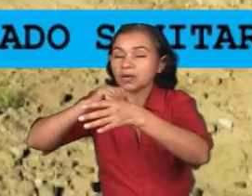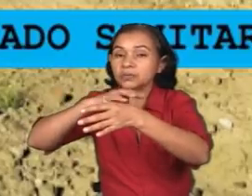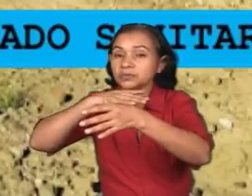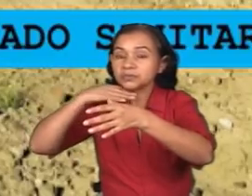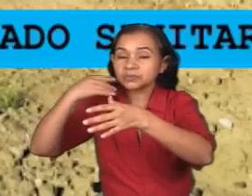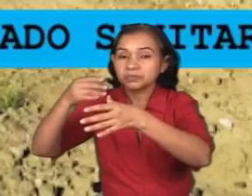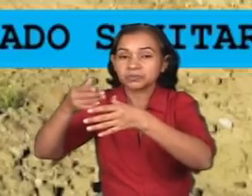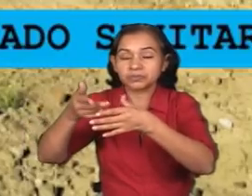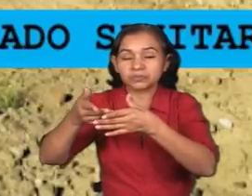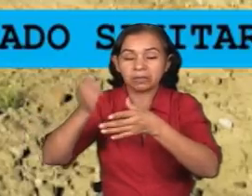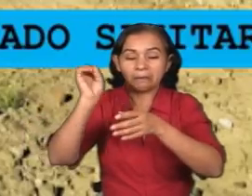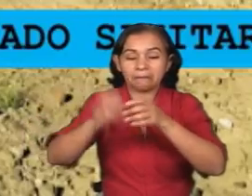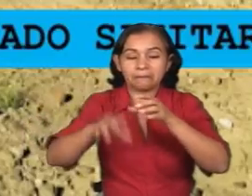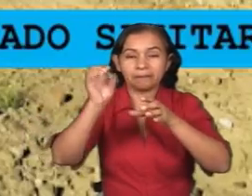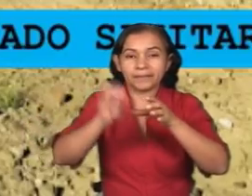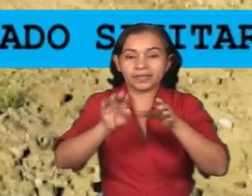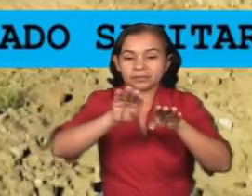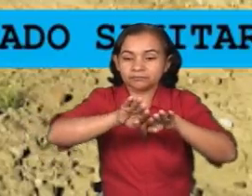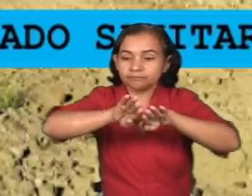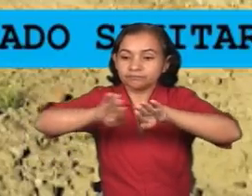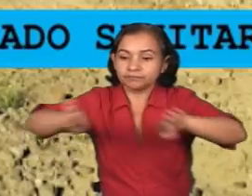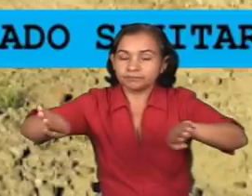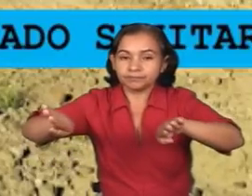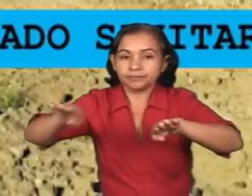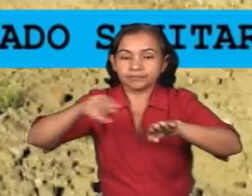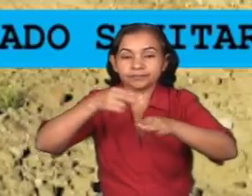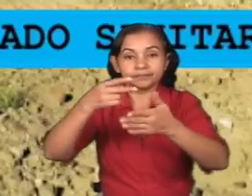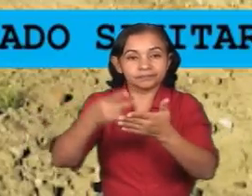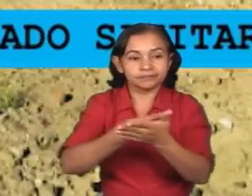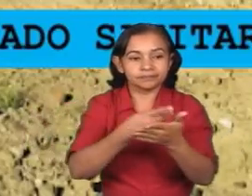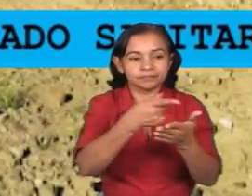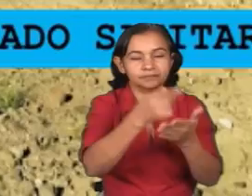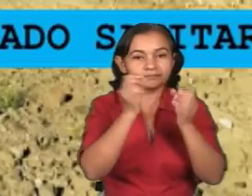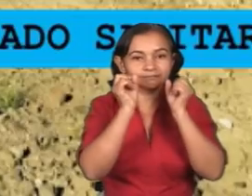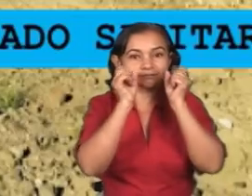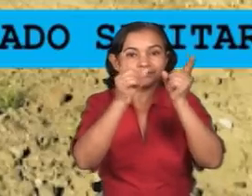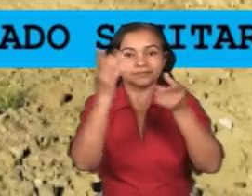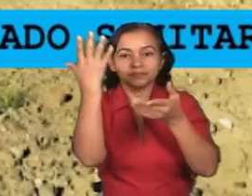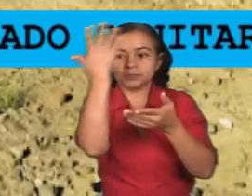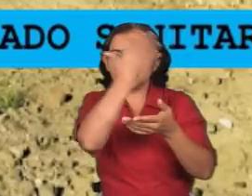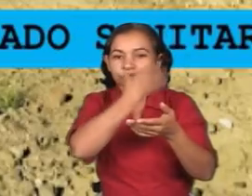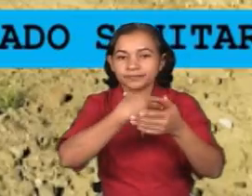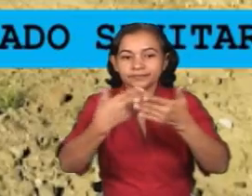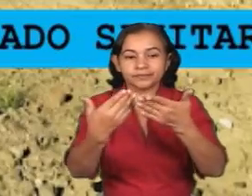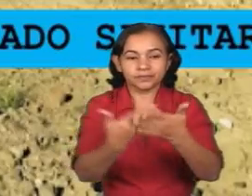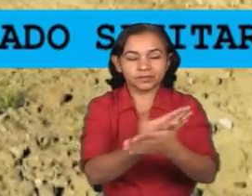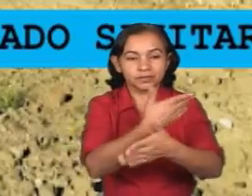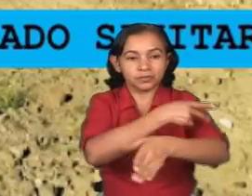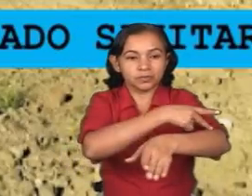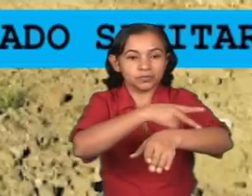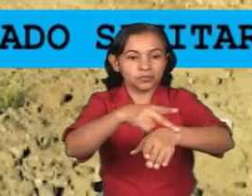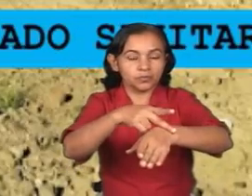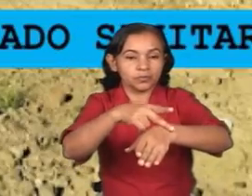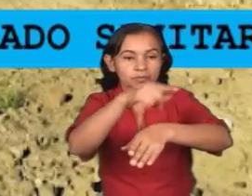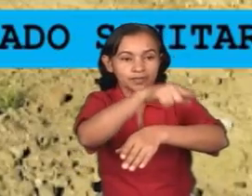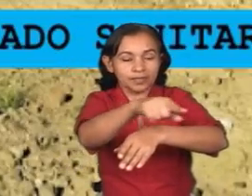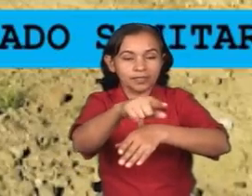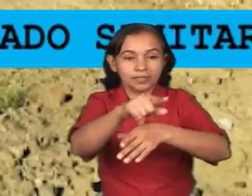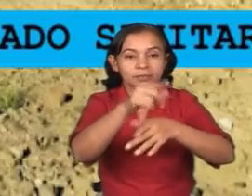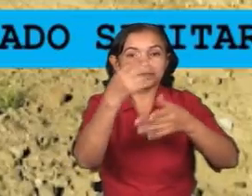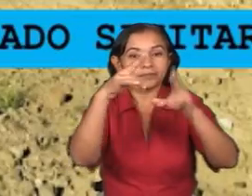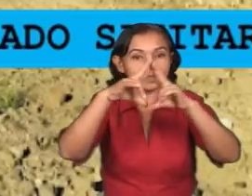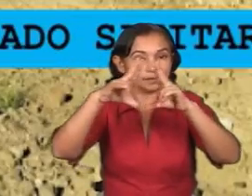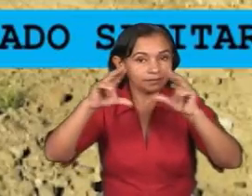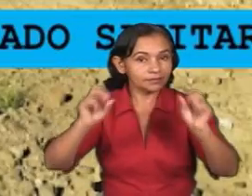de La Chureca. Exacto. Esos dos proyectos hacen el milagro del puerto Salvador Allende realmente, que hoy por hoy ya sabemos lo que significa para